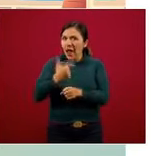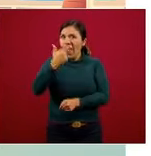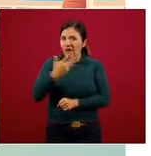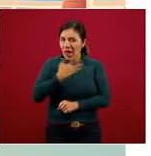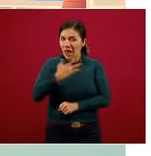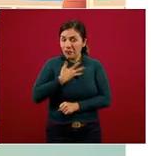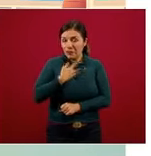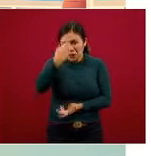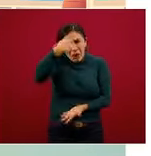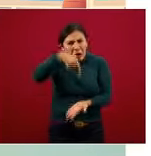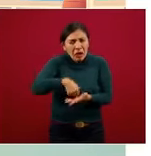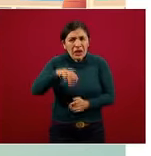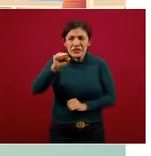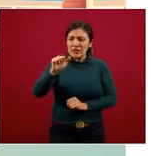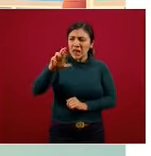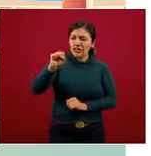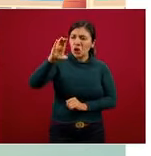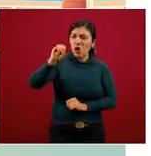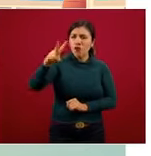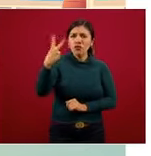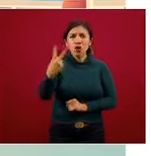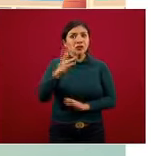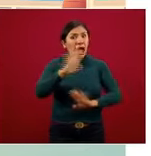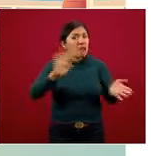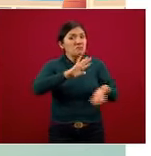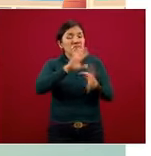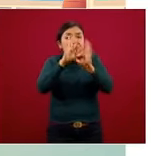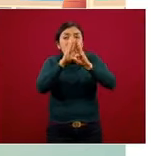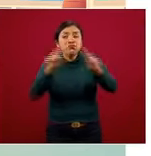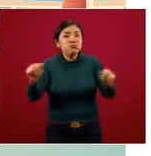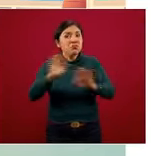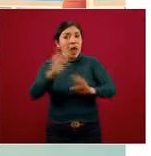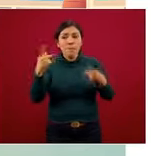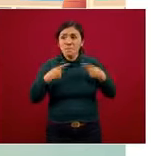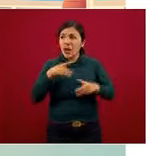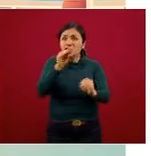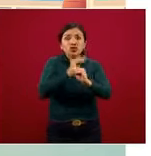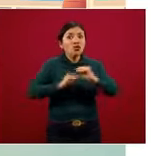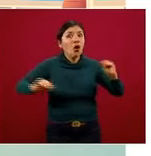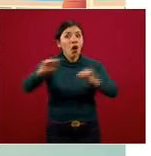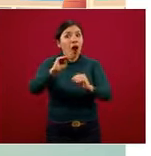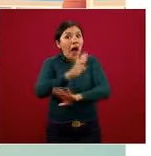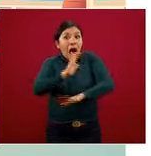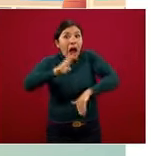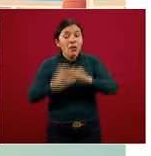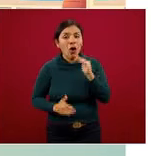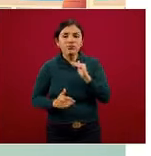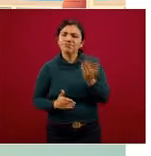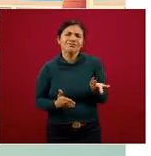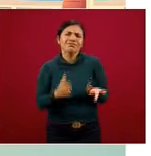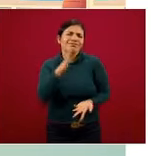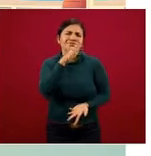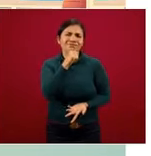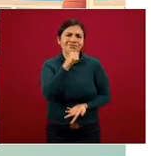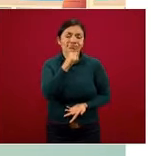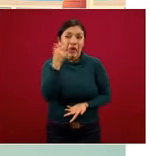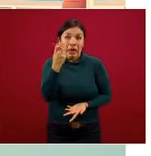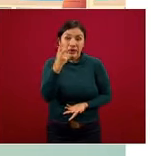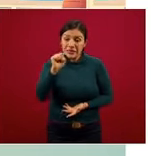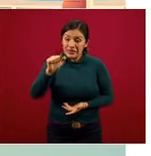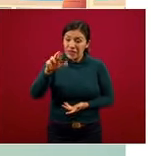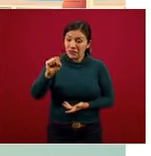Creer que el SARS-CoV-2 va a desaparecer y vamos a tener 0 casos no es posible. El SARS-CoV-2